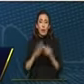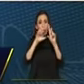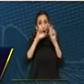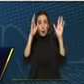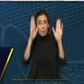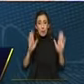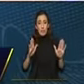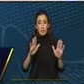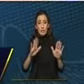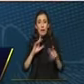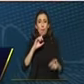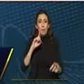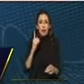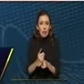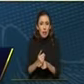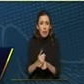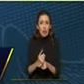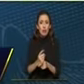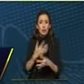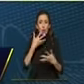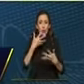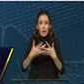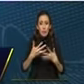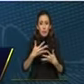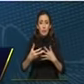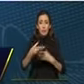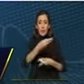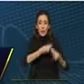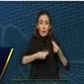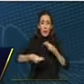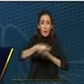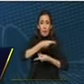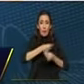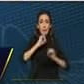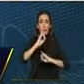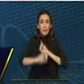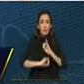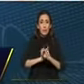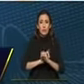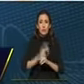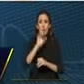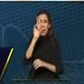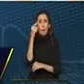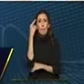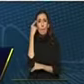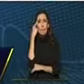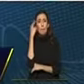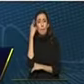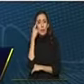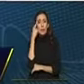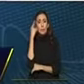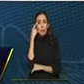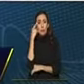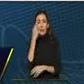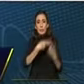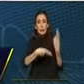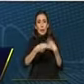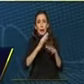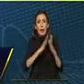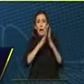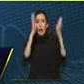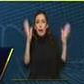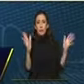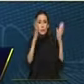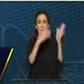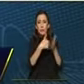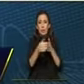Empresarios honestos del país, inversionistas internacionales, no lo piensen más. Emprendedores de todo tamaño, socios